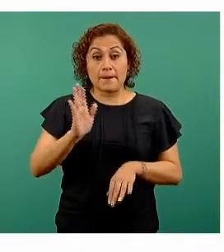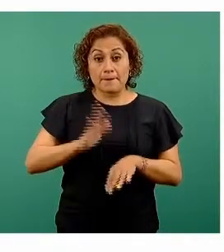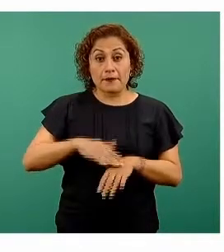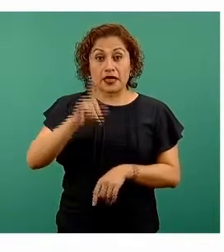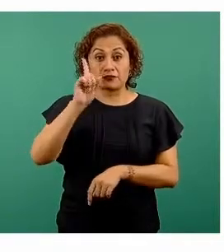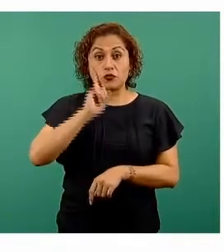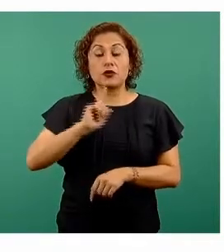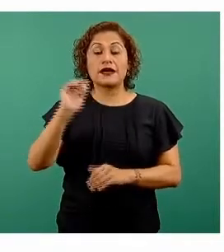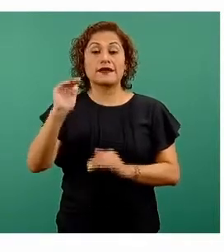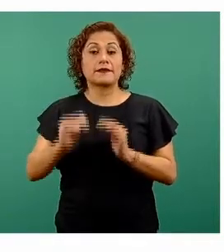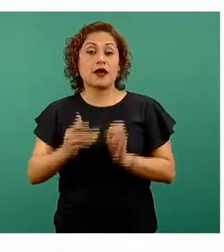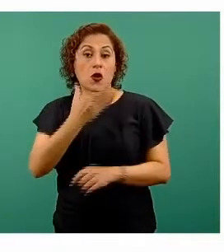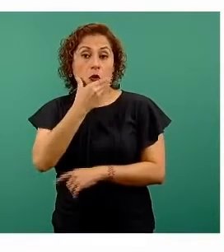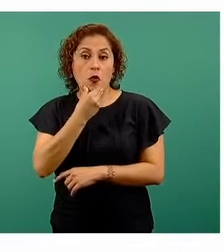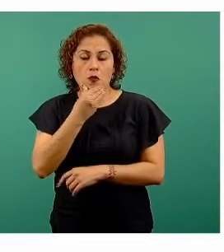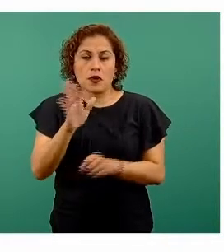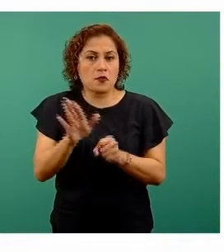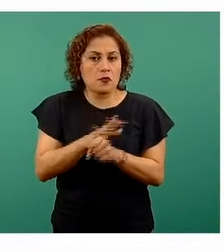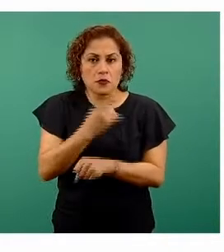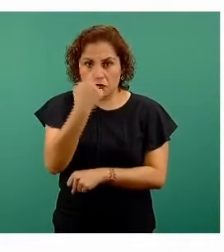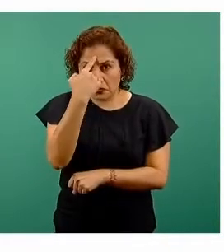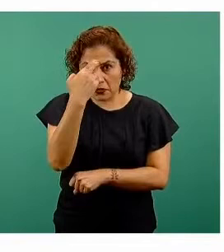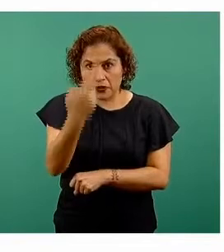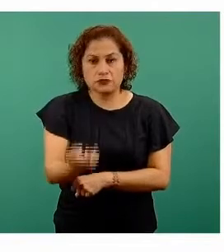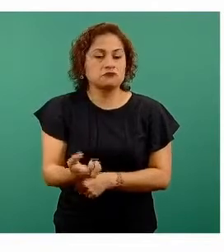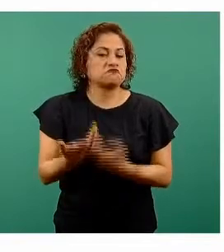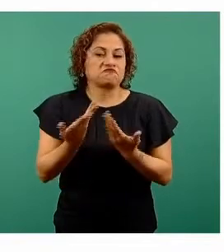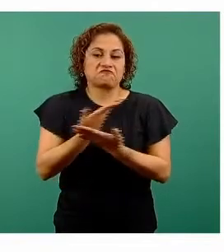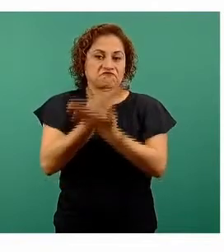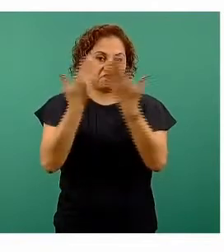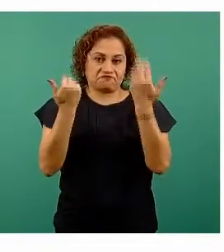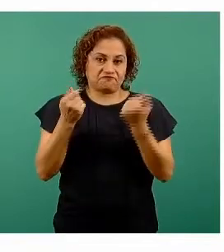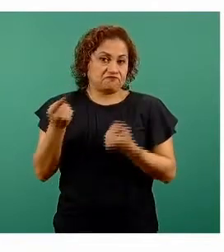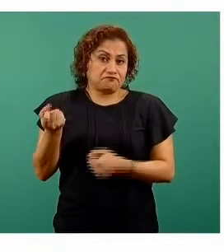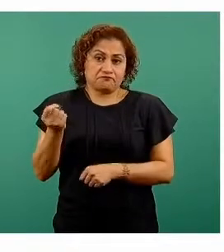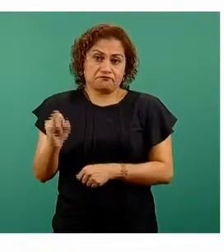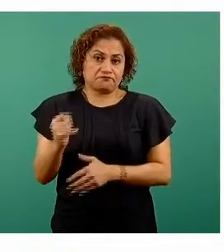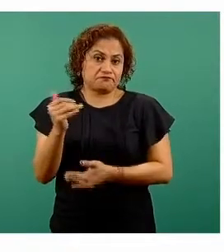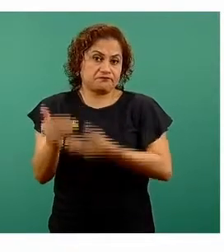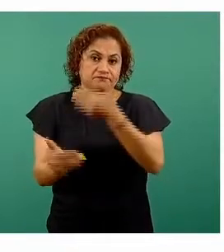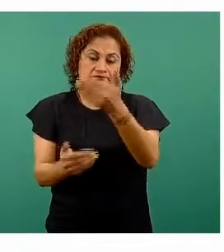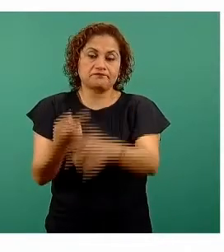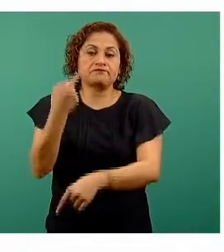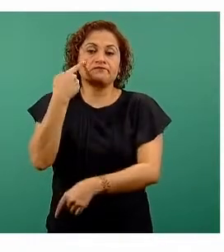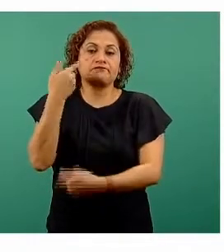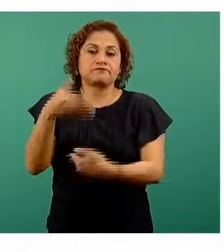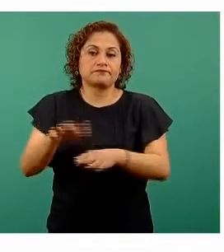que hombres, y las vacunas que han estado involucradas. La siguiente.